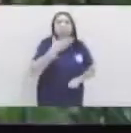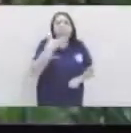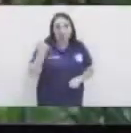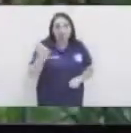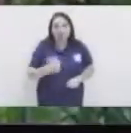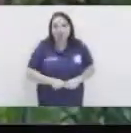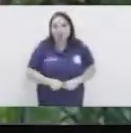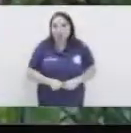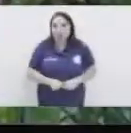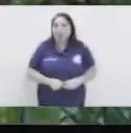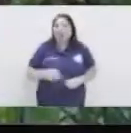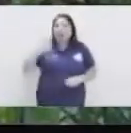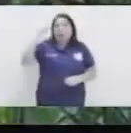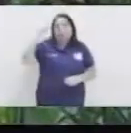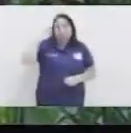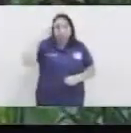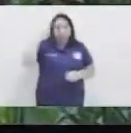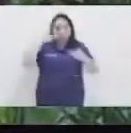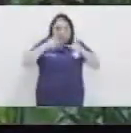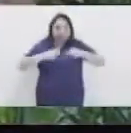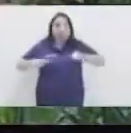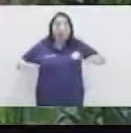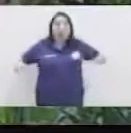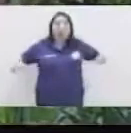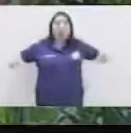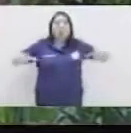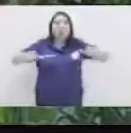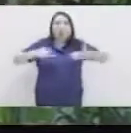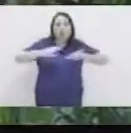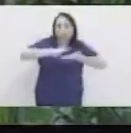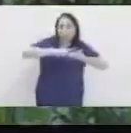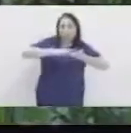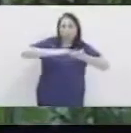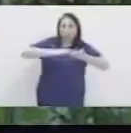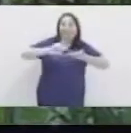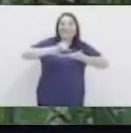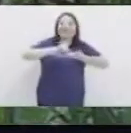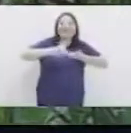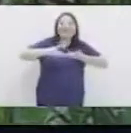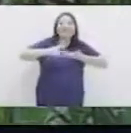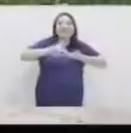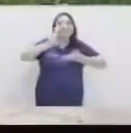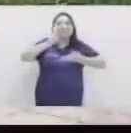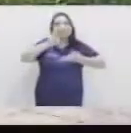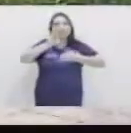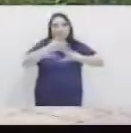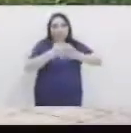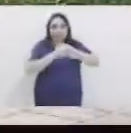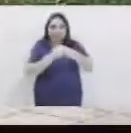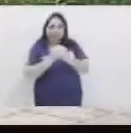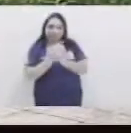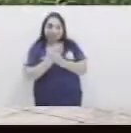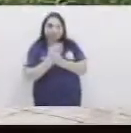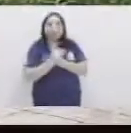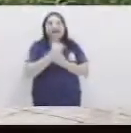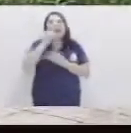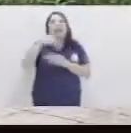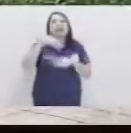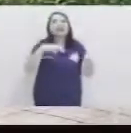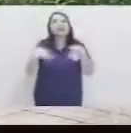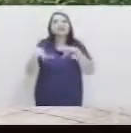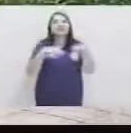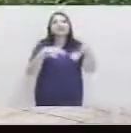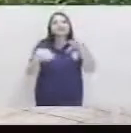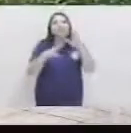ejercicio. Recuerda que tienes que trabajar en una superficie limpia y siempre lavarte las manos. Esta actividad está